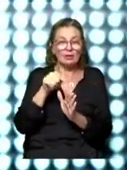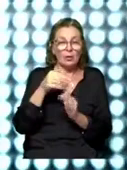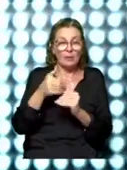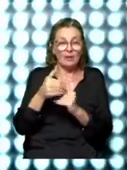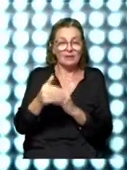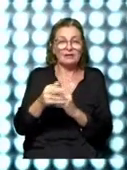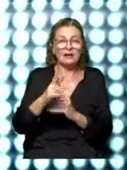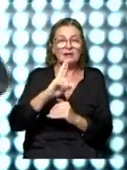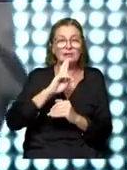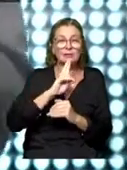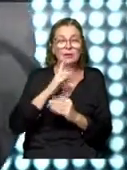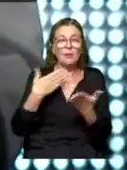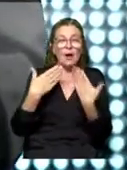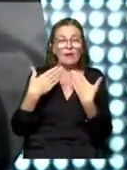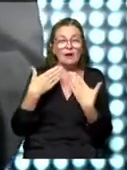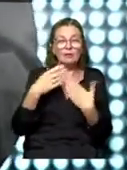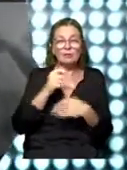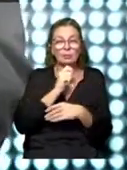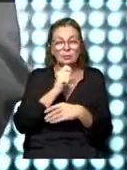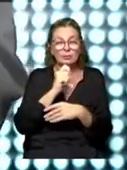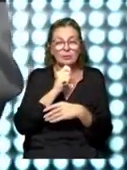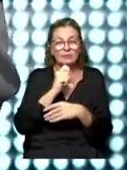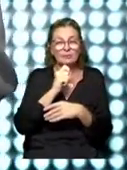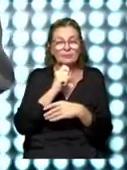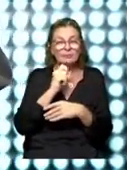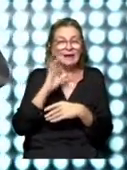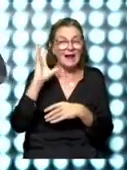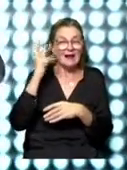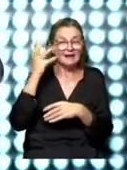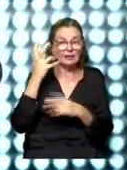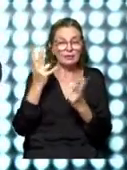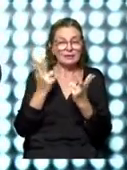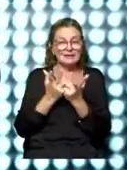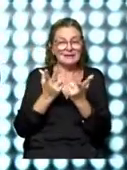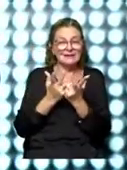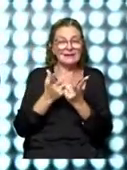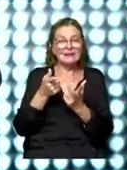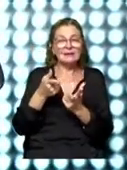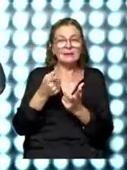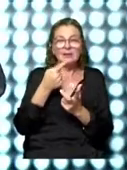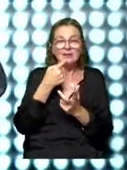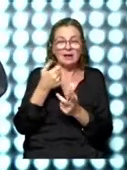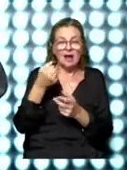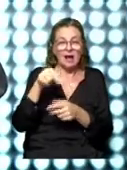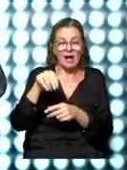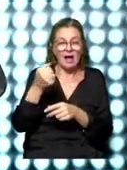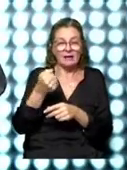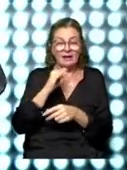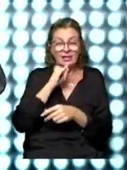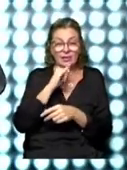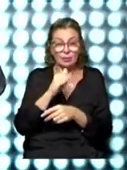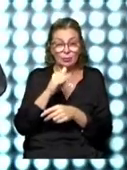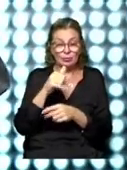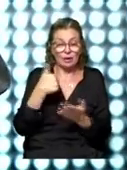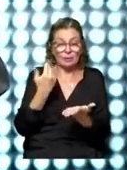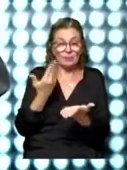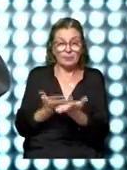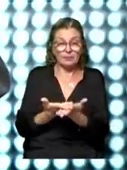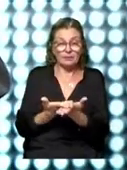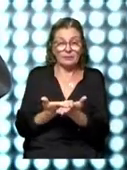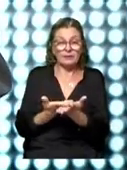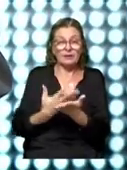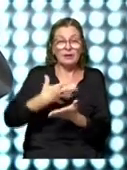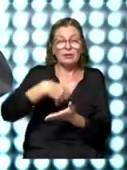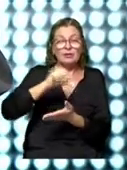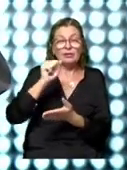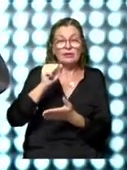del resultado. Estamos hablando de una nota en Difusora del 33, y decir también que el caso de Ana, esta denuncia que acaba de presentar, la lleva adelante